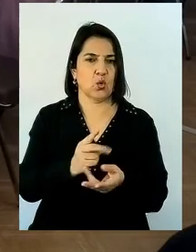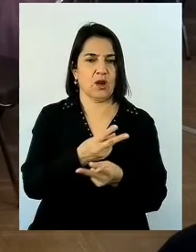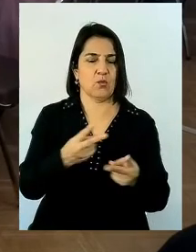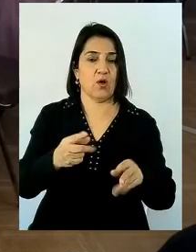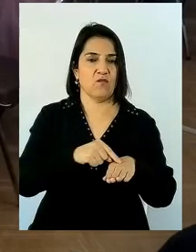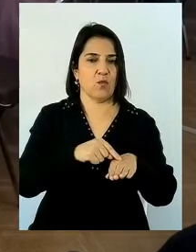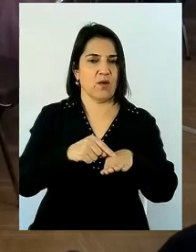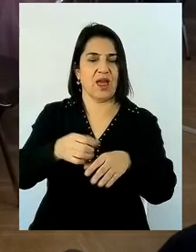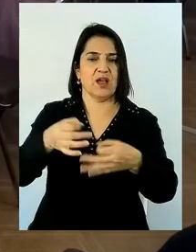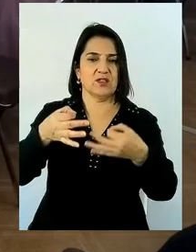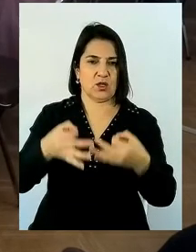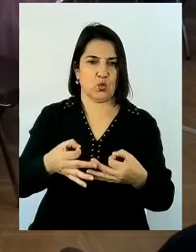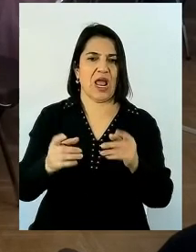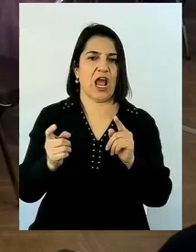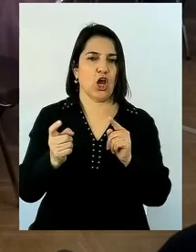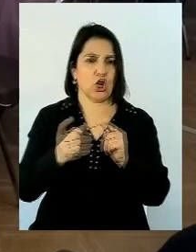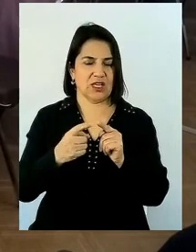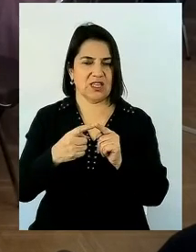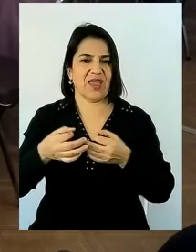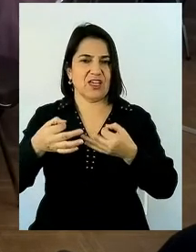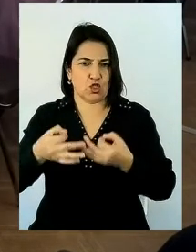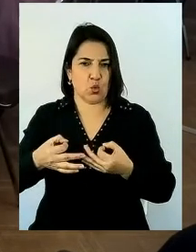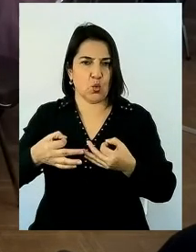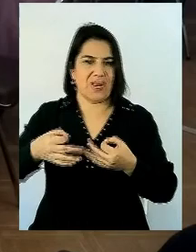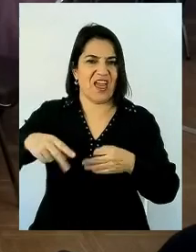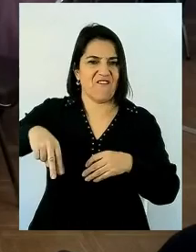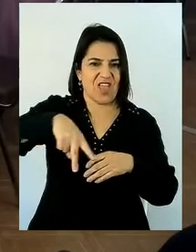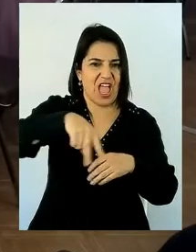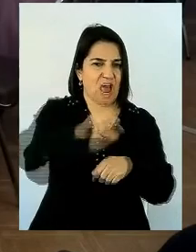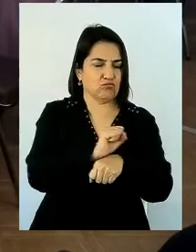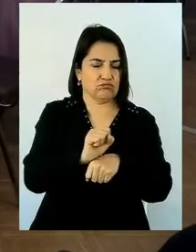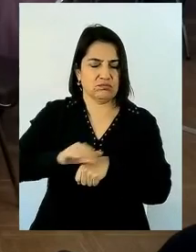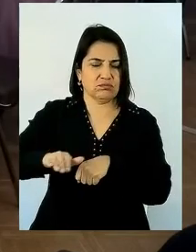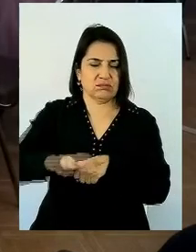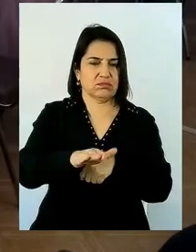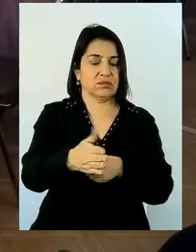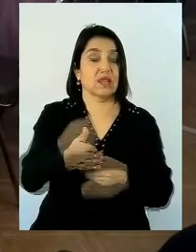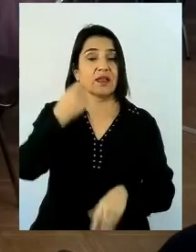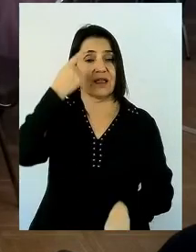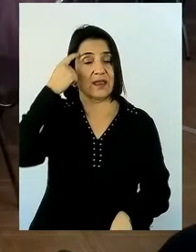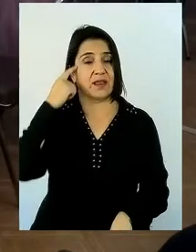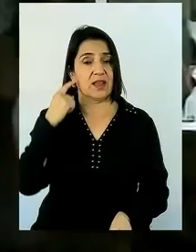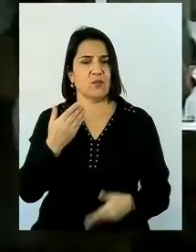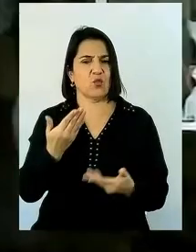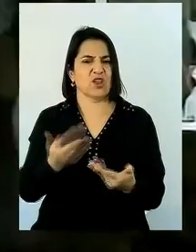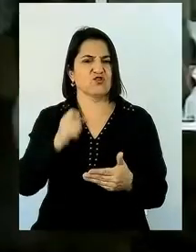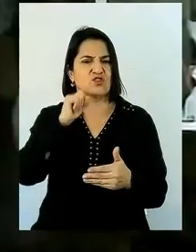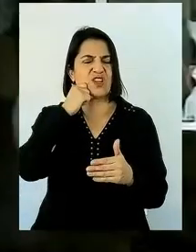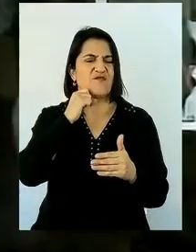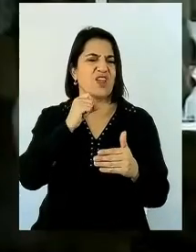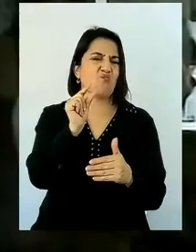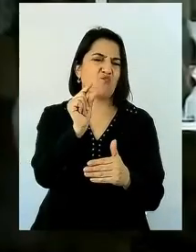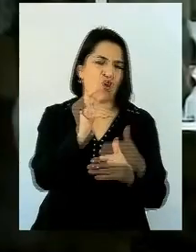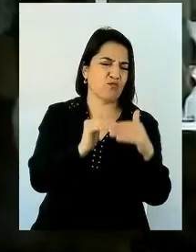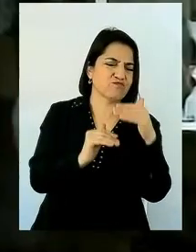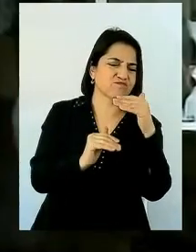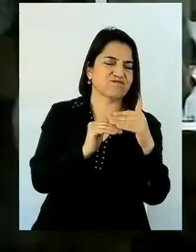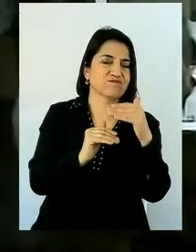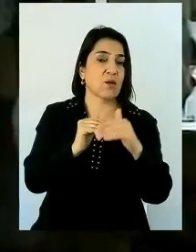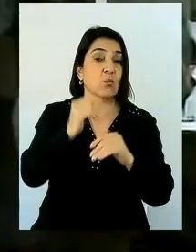vial. Nosotros creemos que eso está muy limitado porque considera que la vivienda sigue